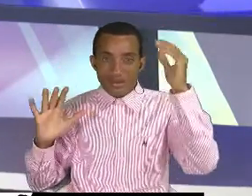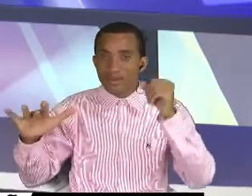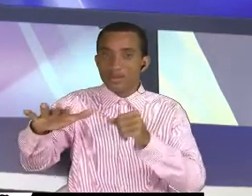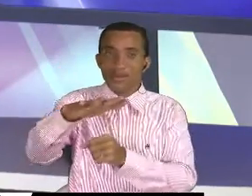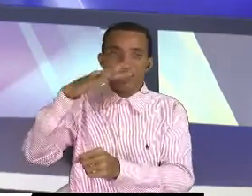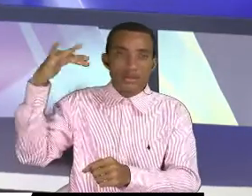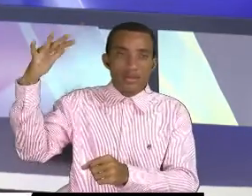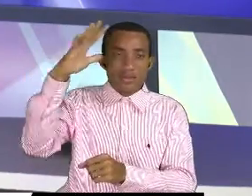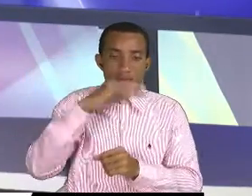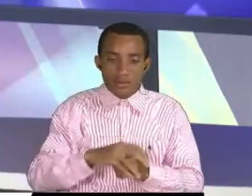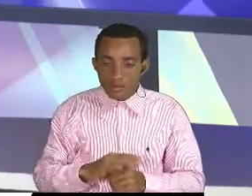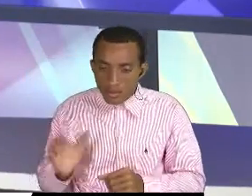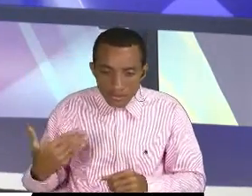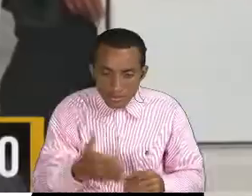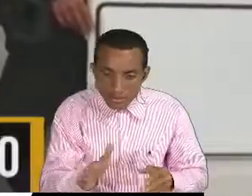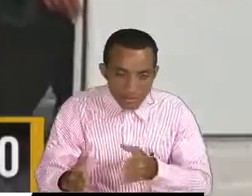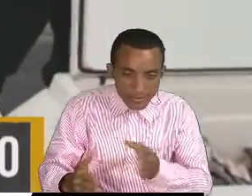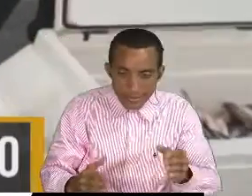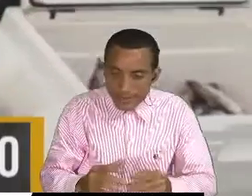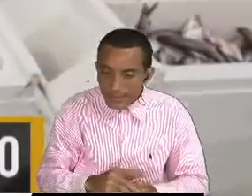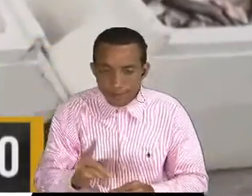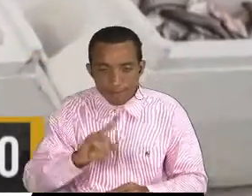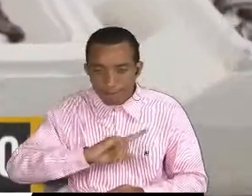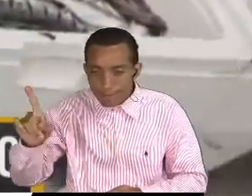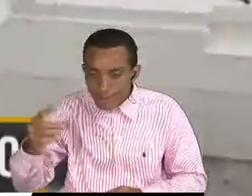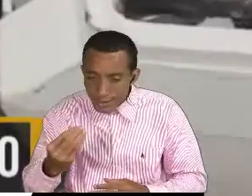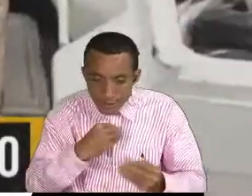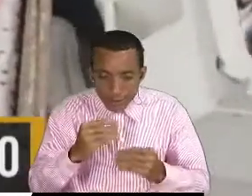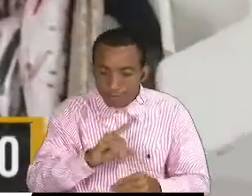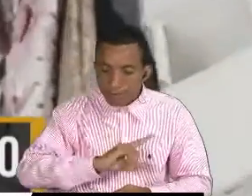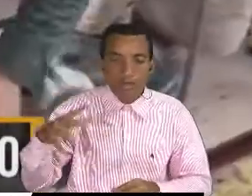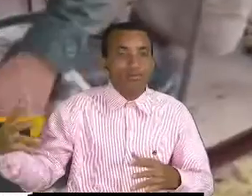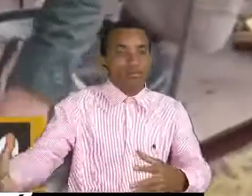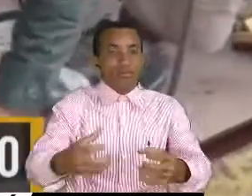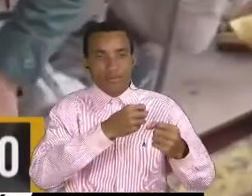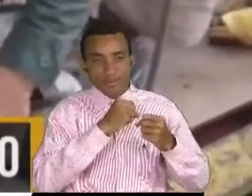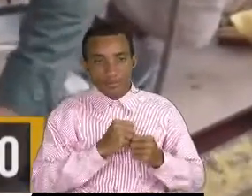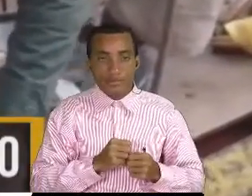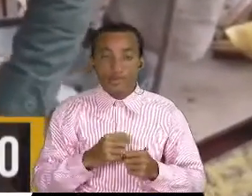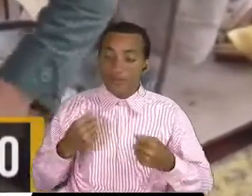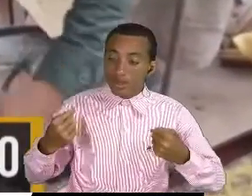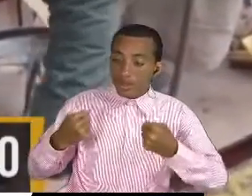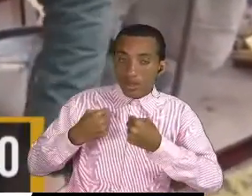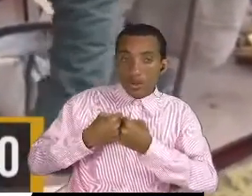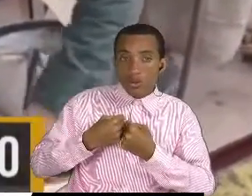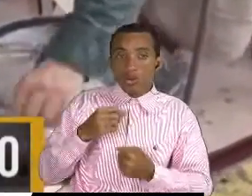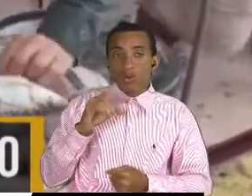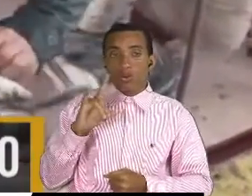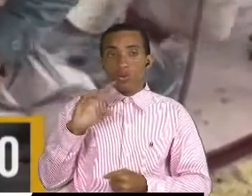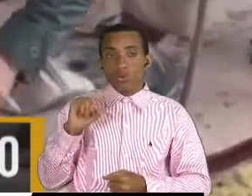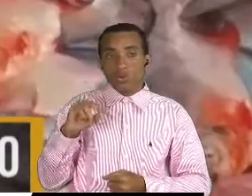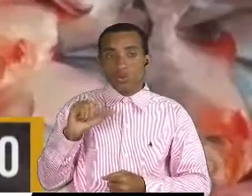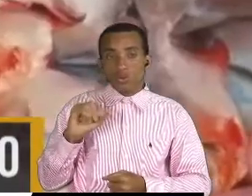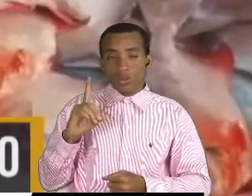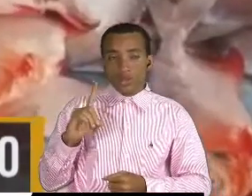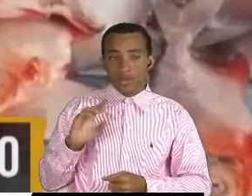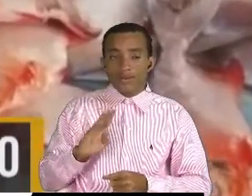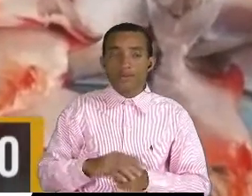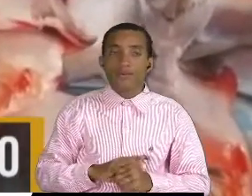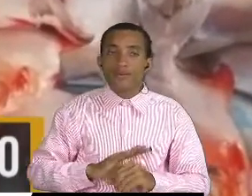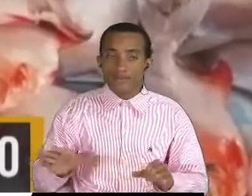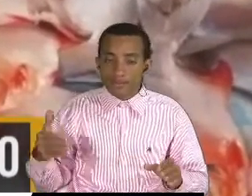estaban aptos para su consumo en operativos adelantados de forma conjunta con la UNAP, la Autoridad Nacional de Pesca y Acuicultura